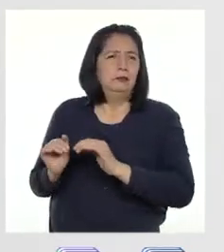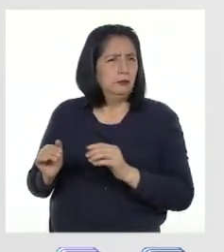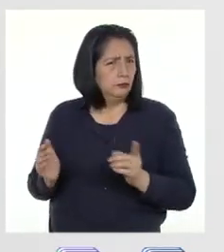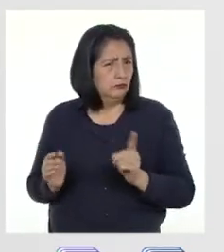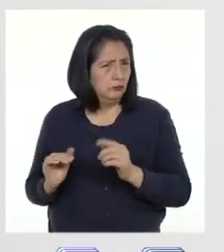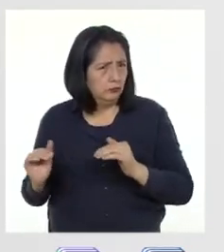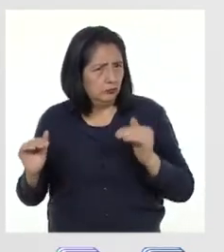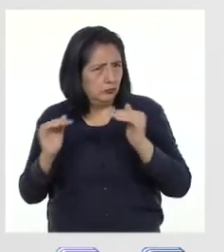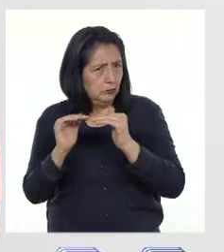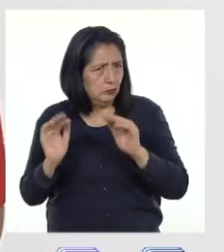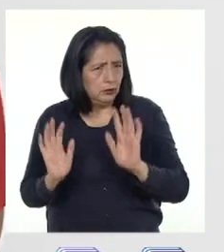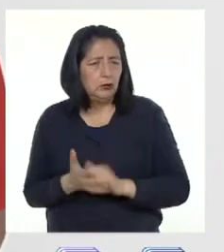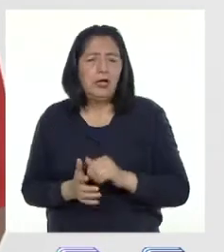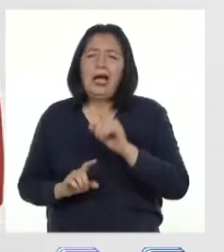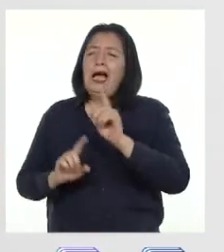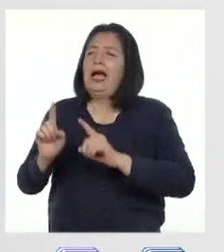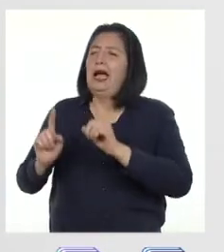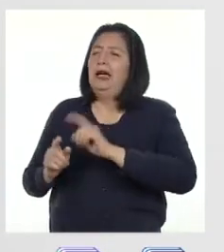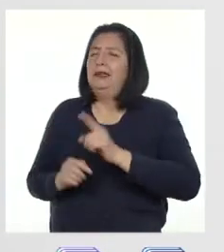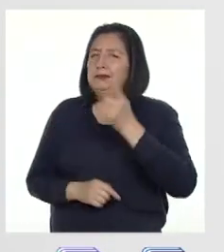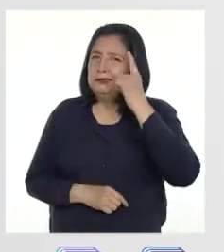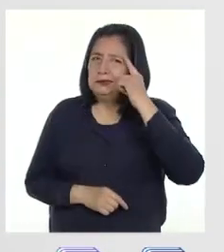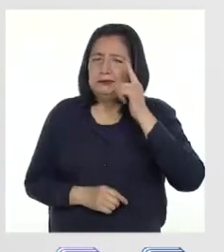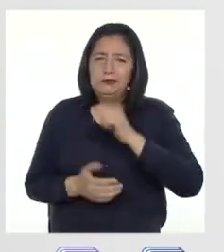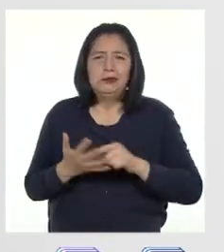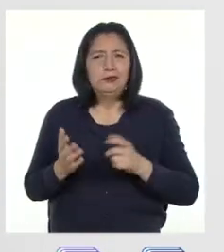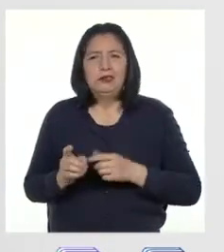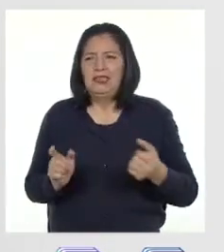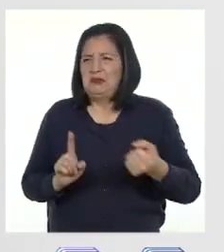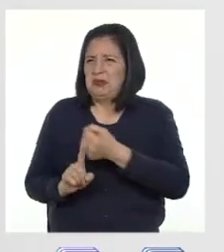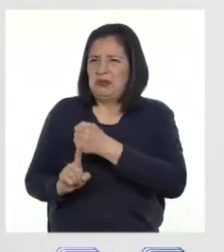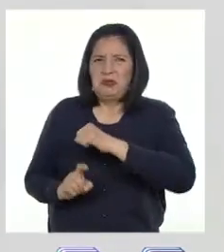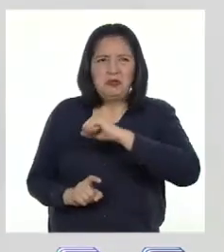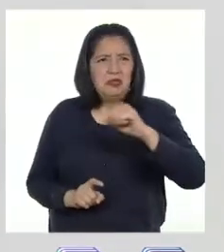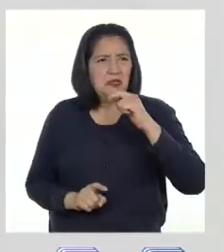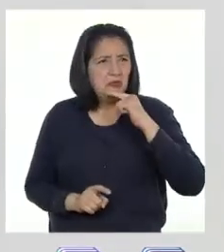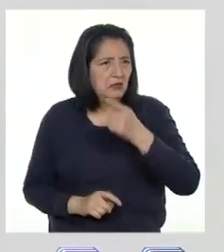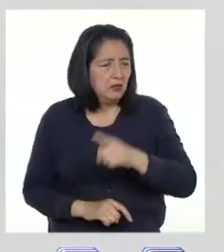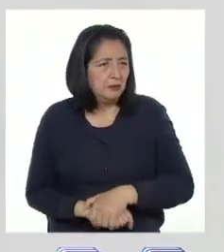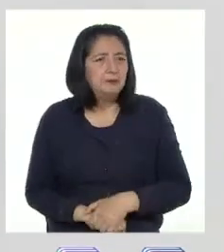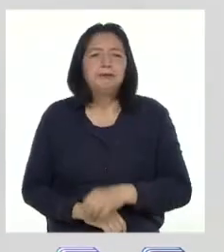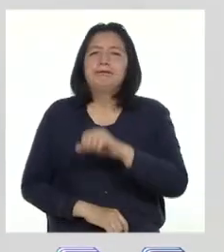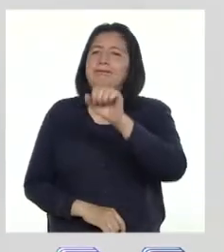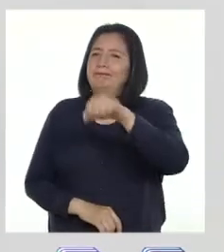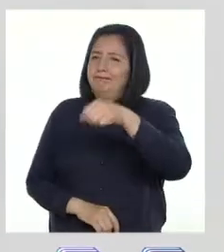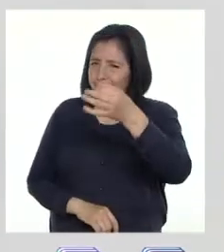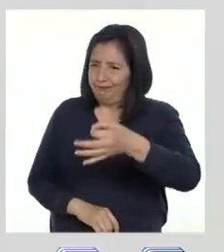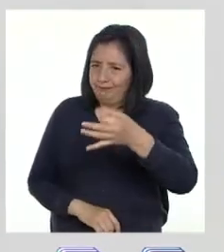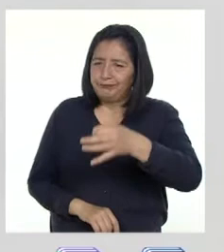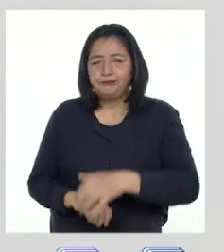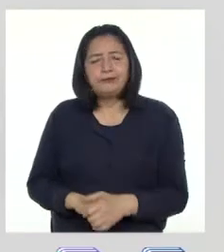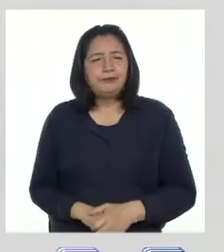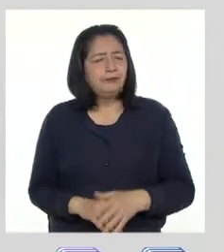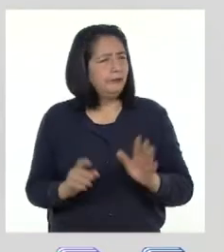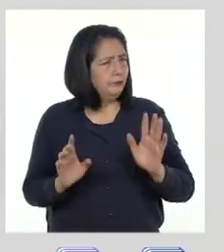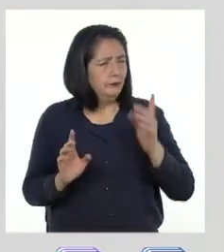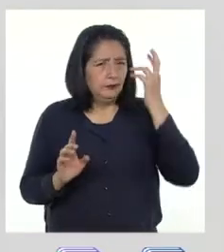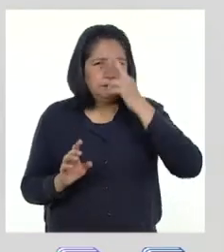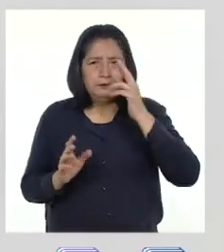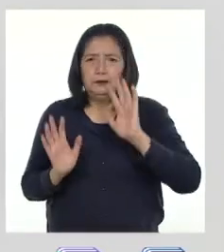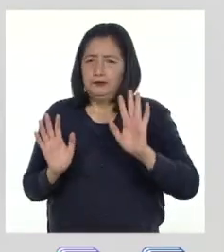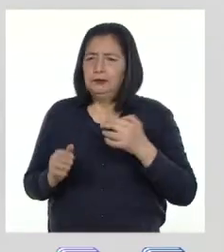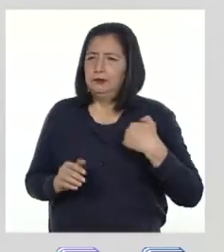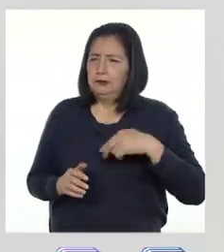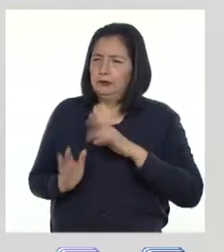igualdad. Incluso, a veces, hasta propician situaciones de violencia contra la mujer. Pues sí, es verdad. Pero por eso